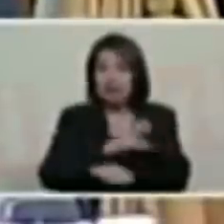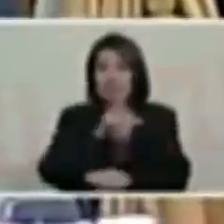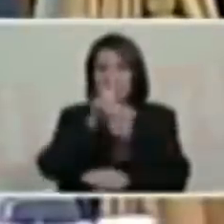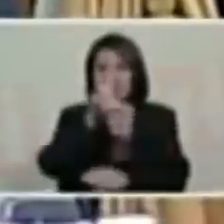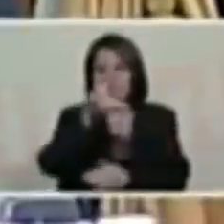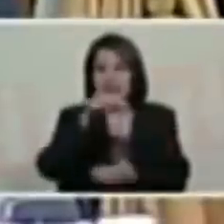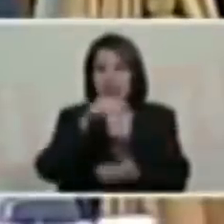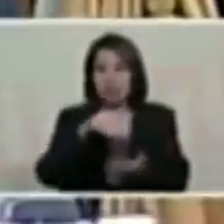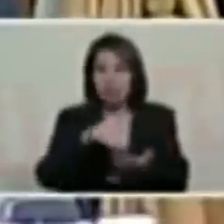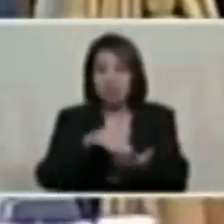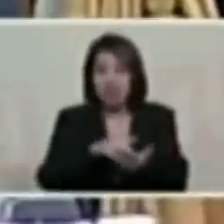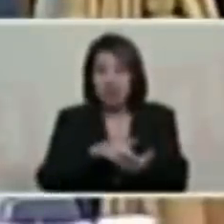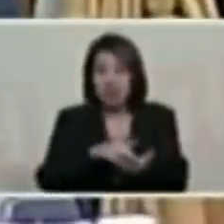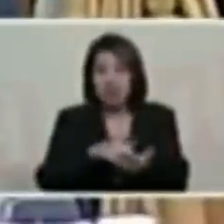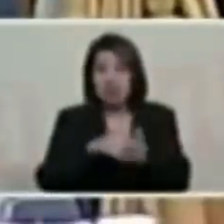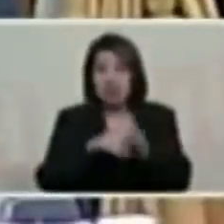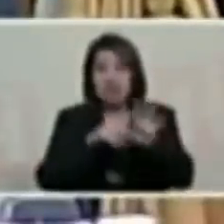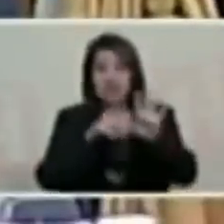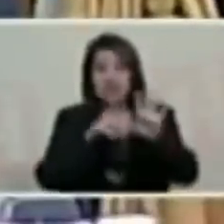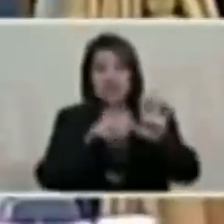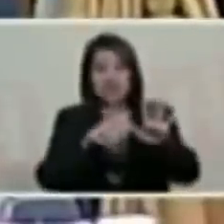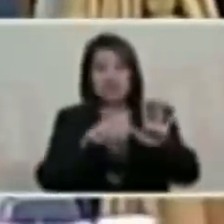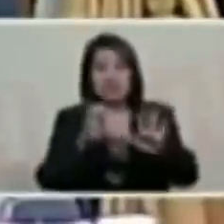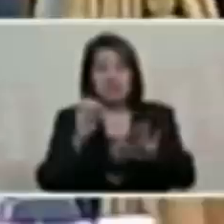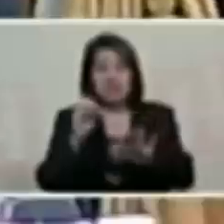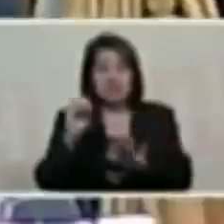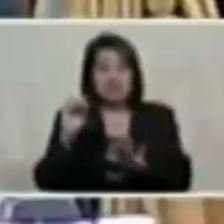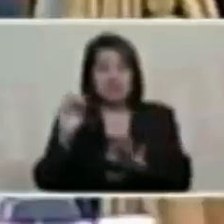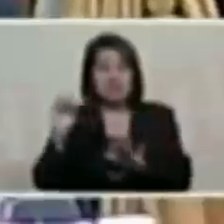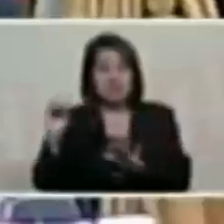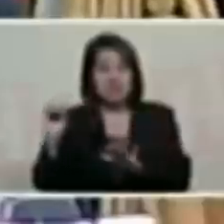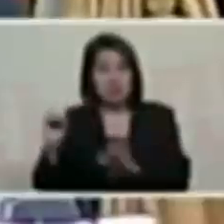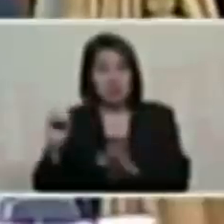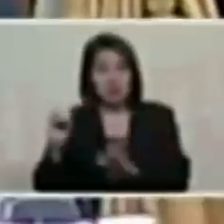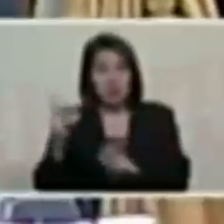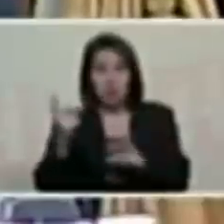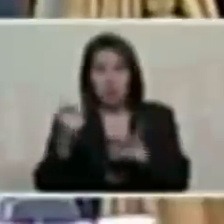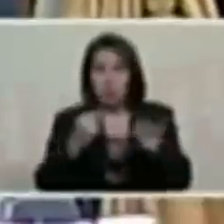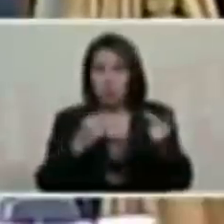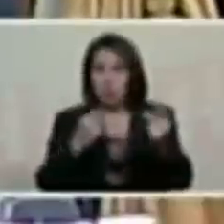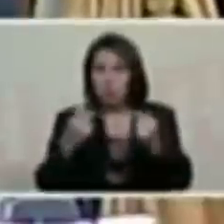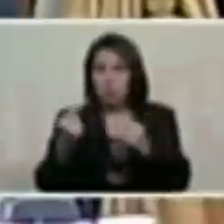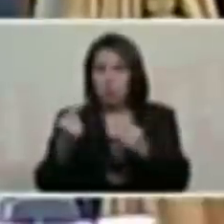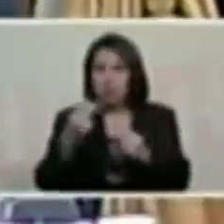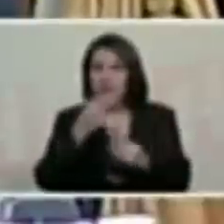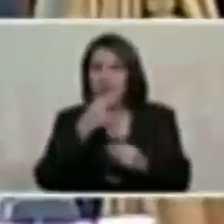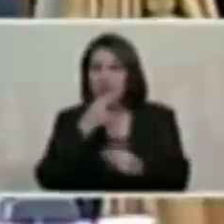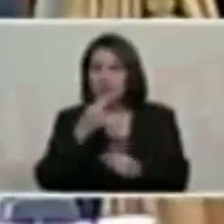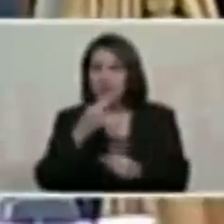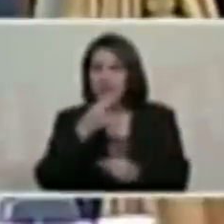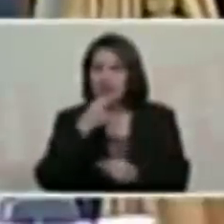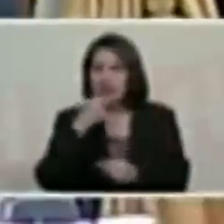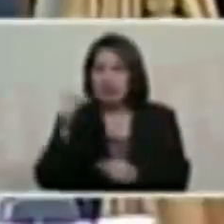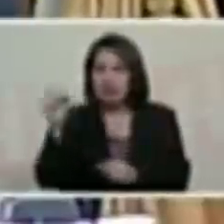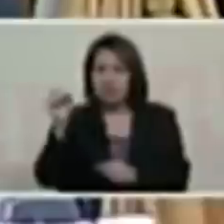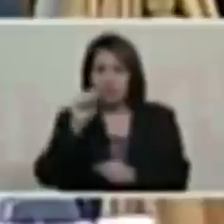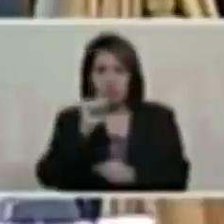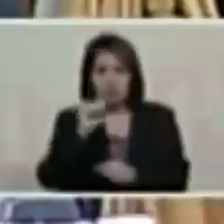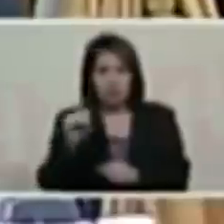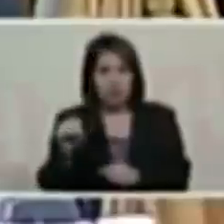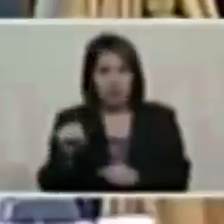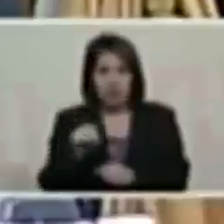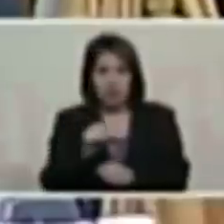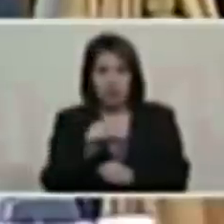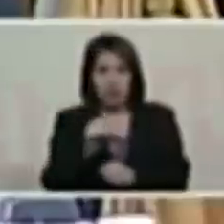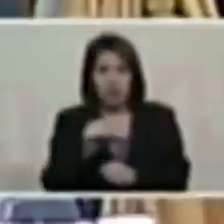armas venezolanas han sido robadas en un asalto terrorista. Señor Jair Bolsonaro, estas armas en este momento están en territorio